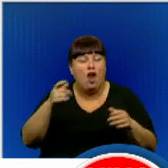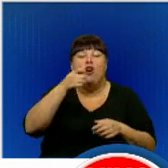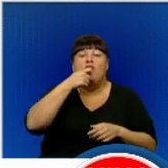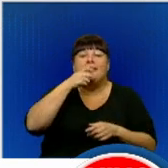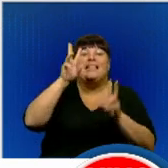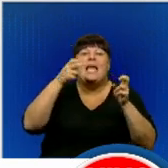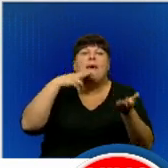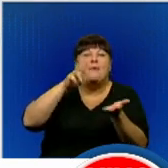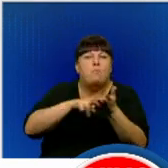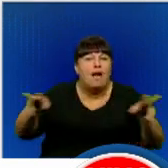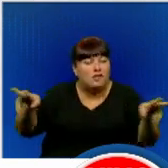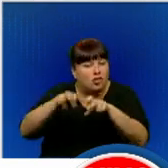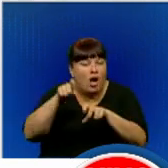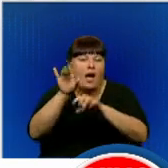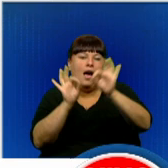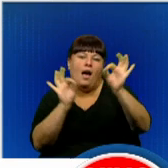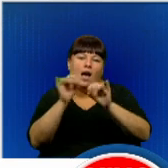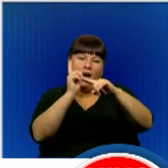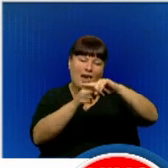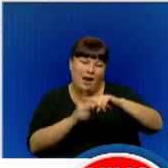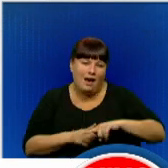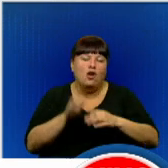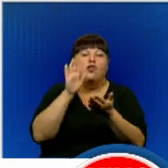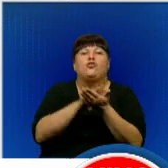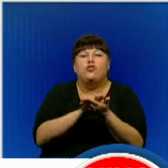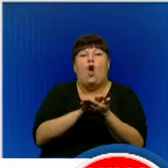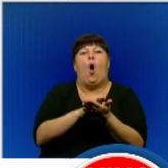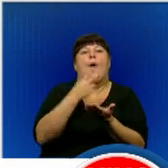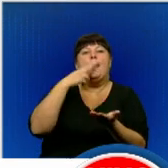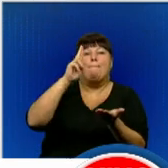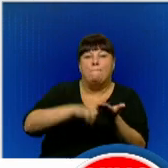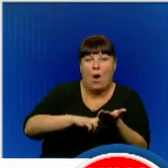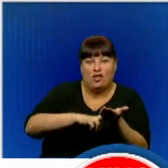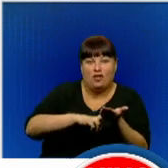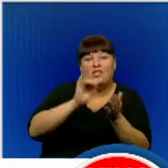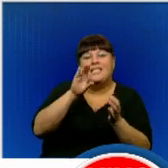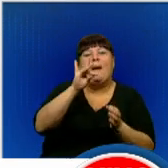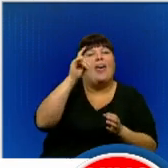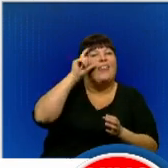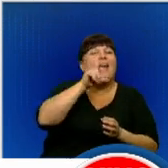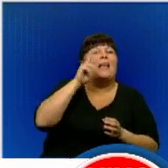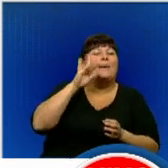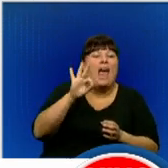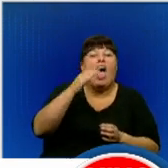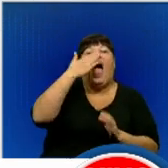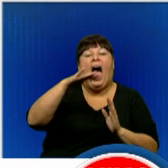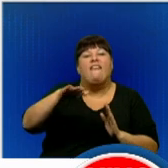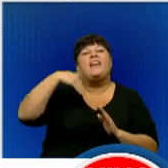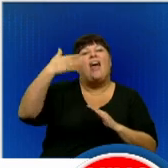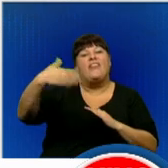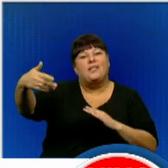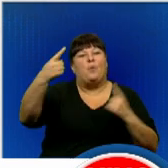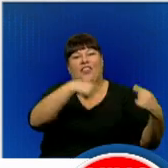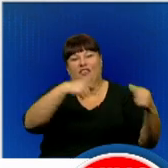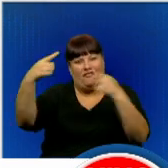vista fiscal esas estimaciones teóricas sobre los impuestos determinados van a terminar siendo bastante